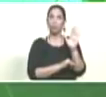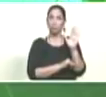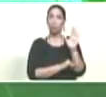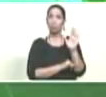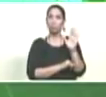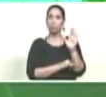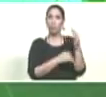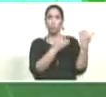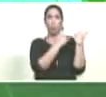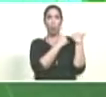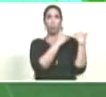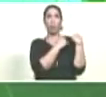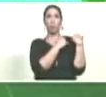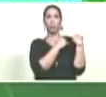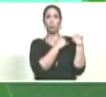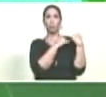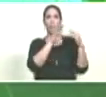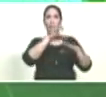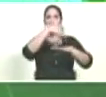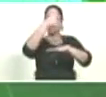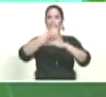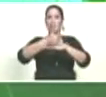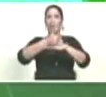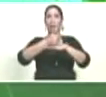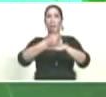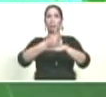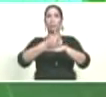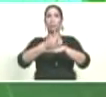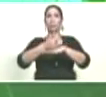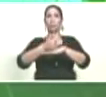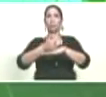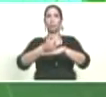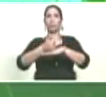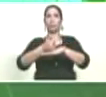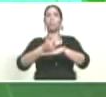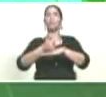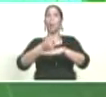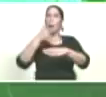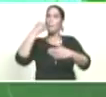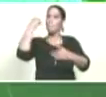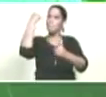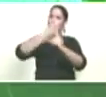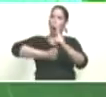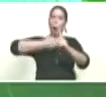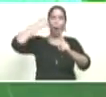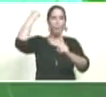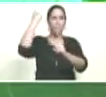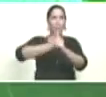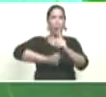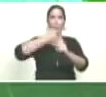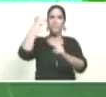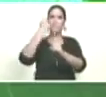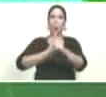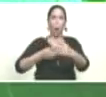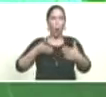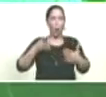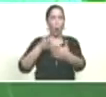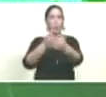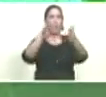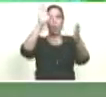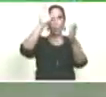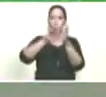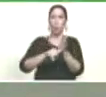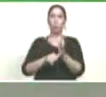general que ha sacado un hacha y está combatiendo decididamente contra los corruptos y la